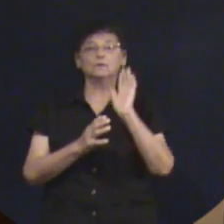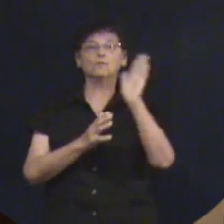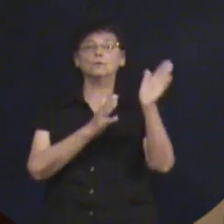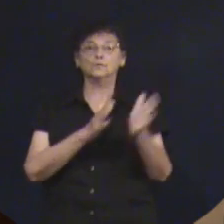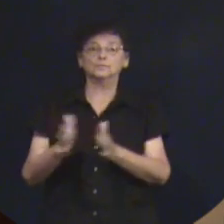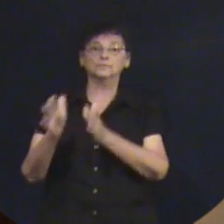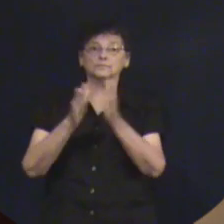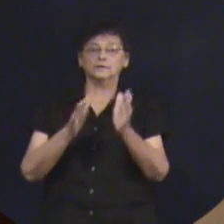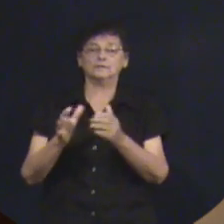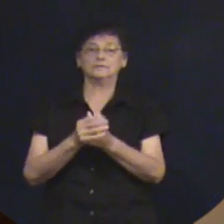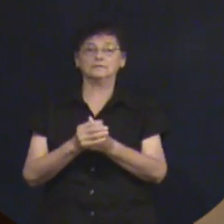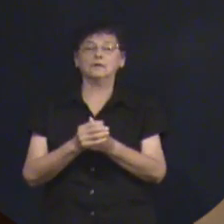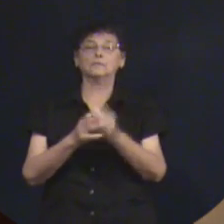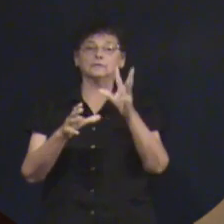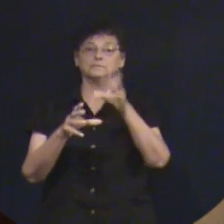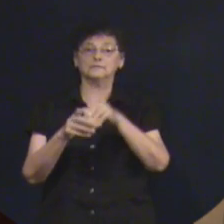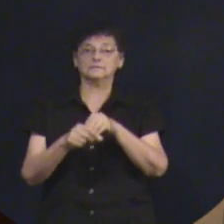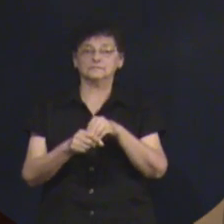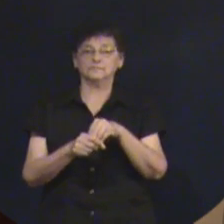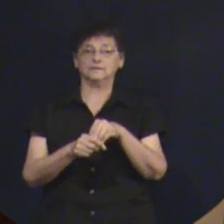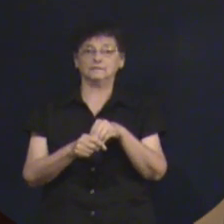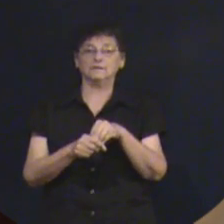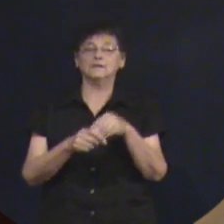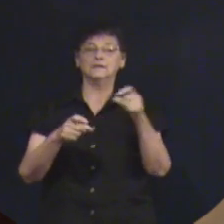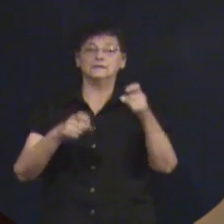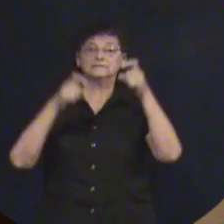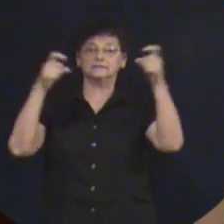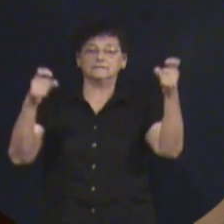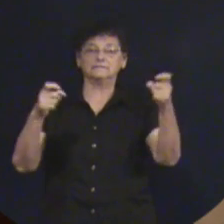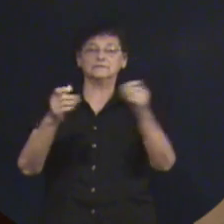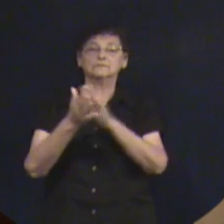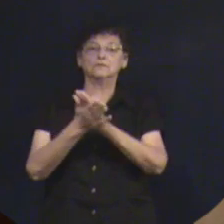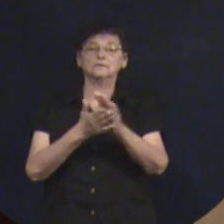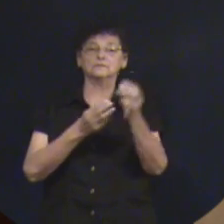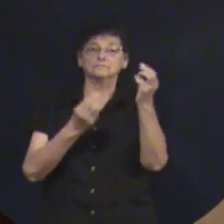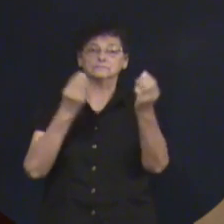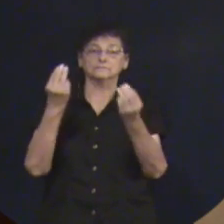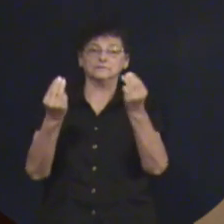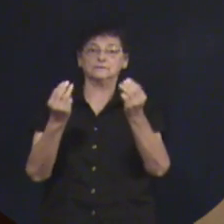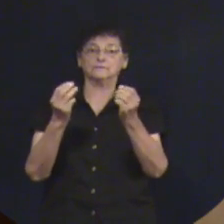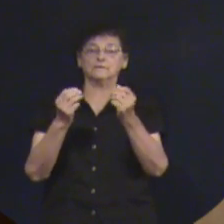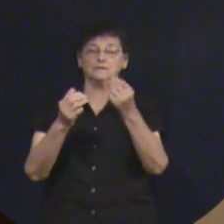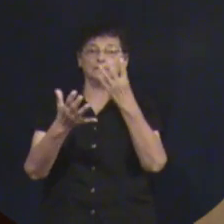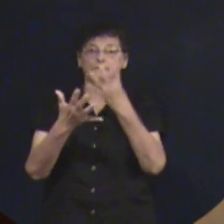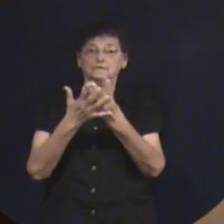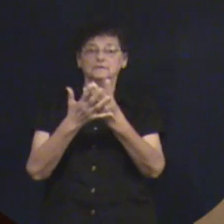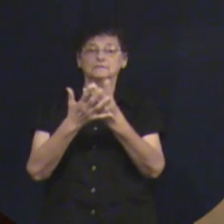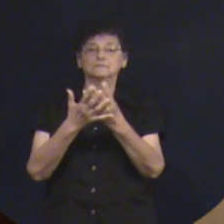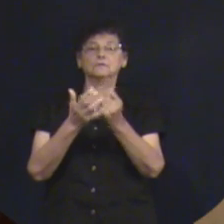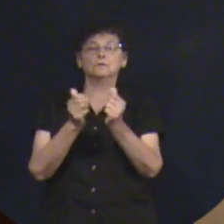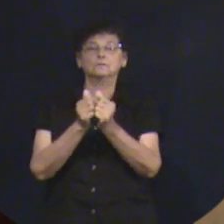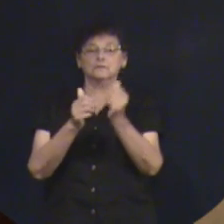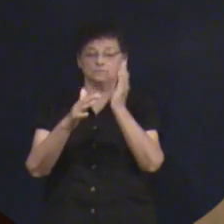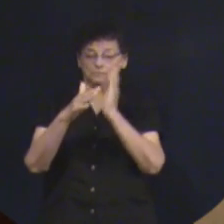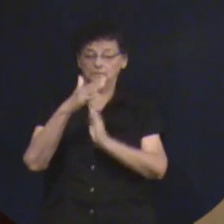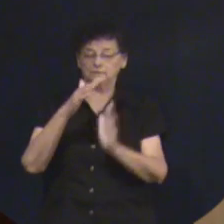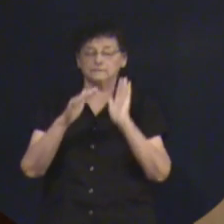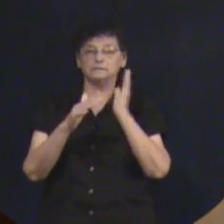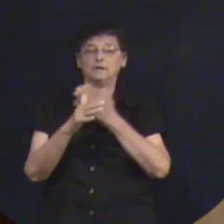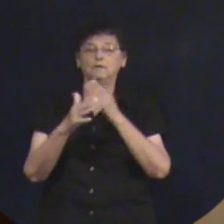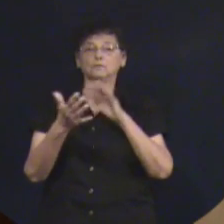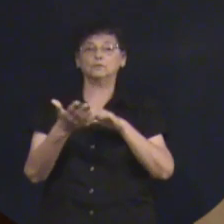nos preparamos para celebrar los sagrados misterios de la Eucaristía. Y confesamos